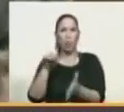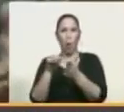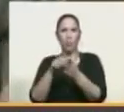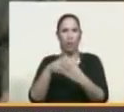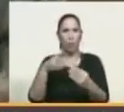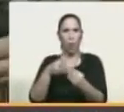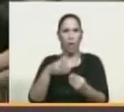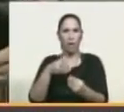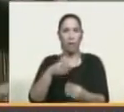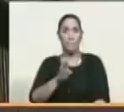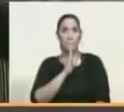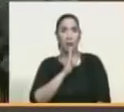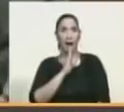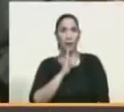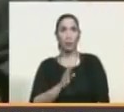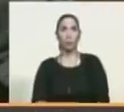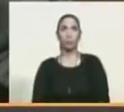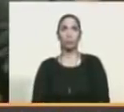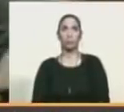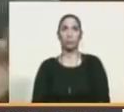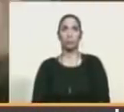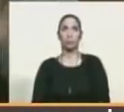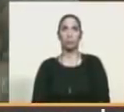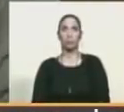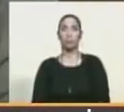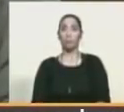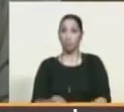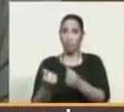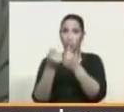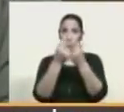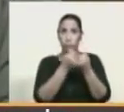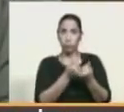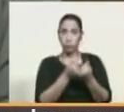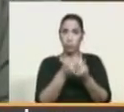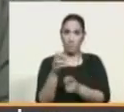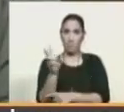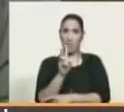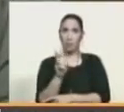Porque un banco, en teoría, operaba con moneda nacional, un banco en Venezuela.